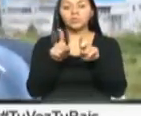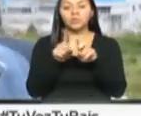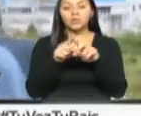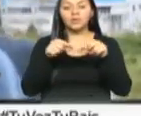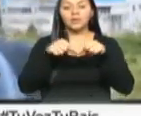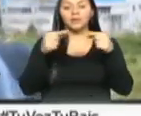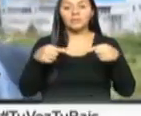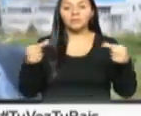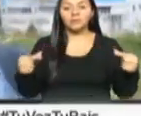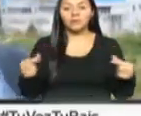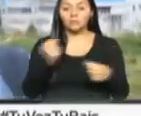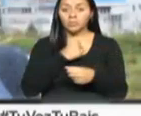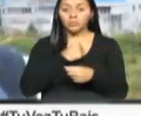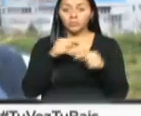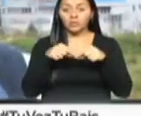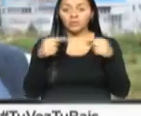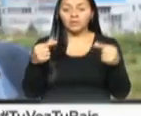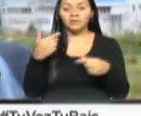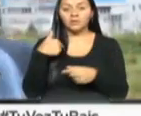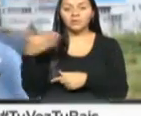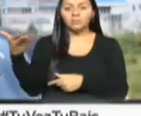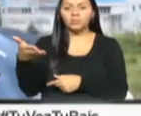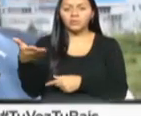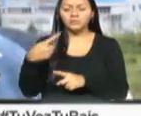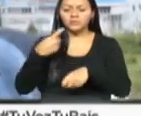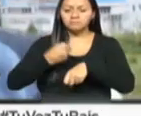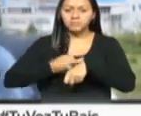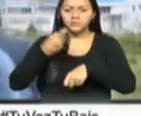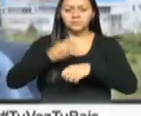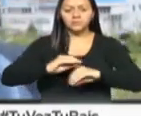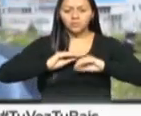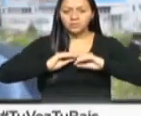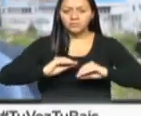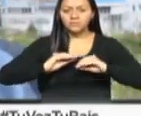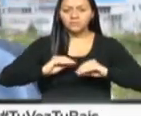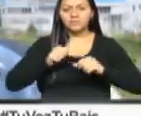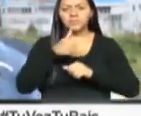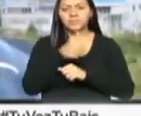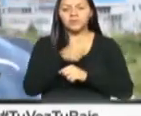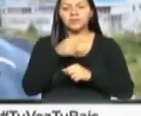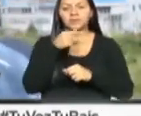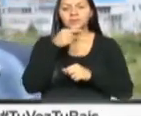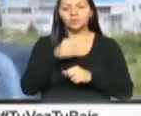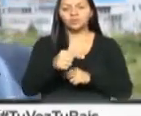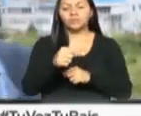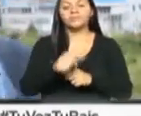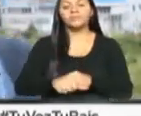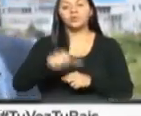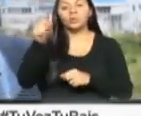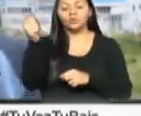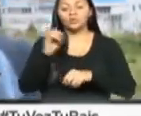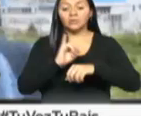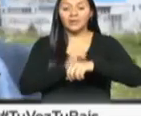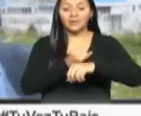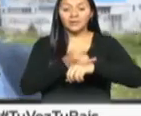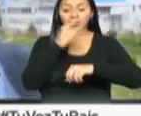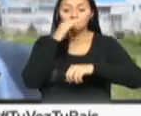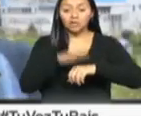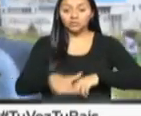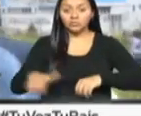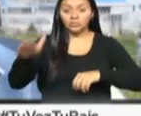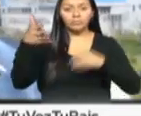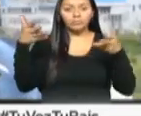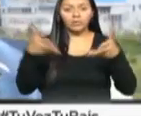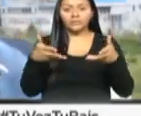gramática y tenemos un profesor específicamente para la enseñanza del quichua. En cambio, en los grados iniciales, el profesor